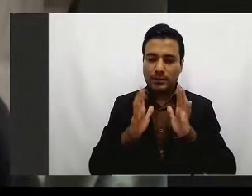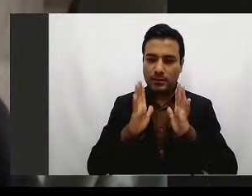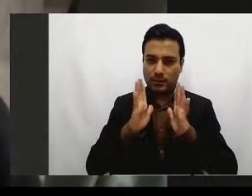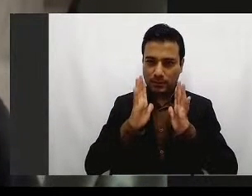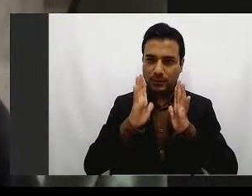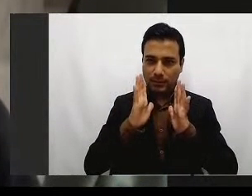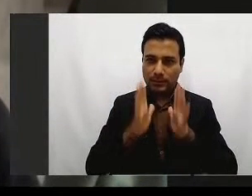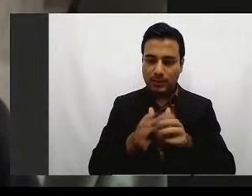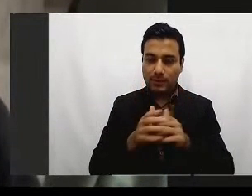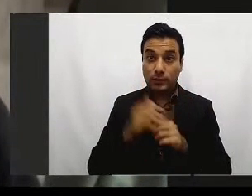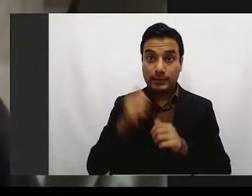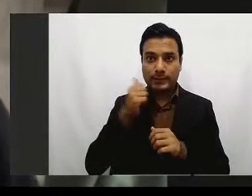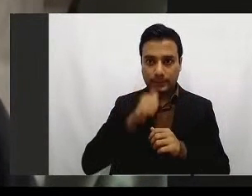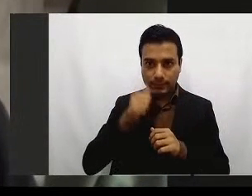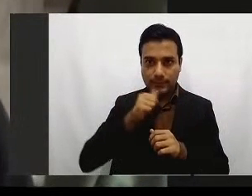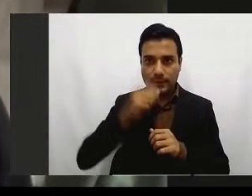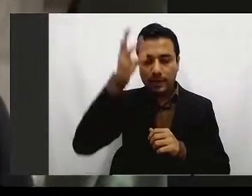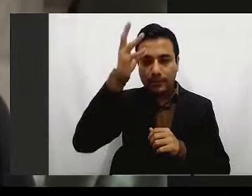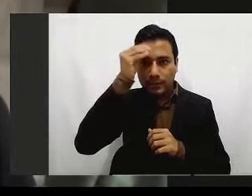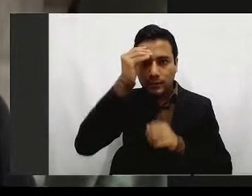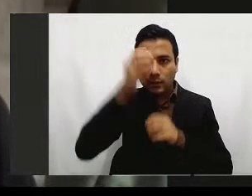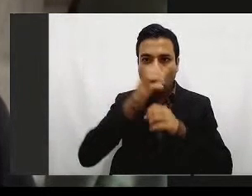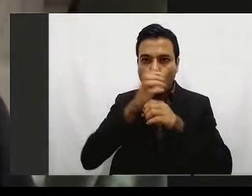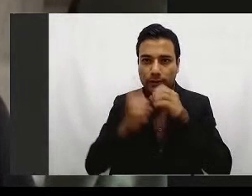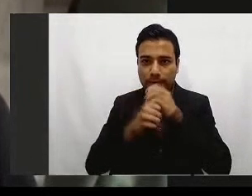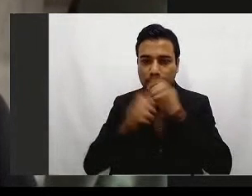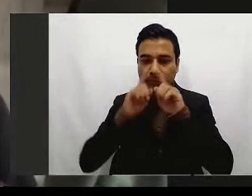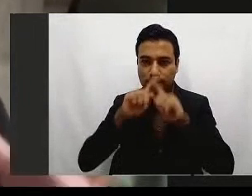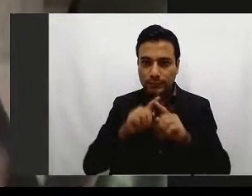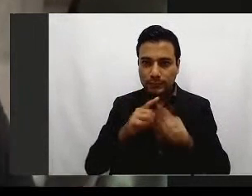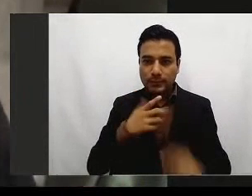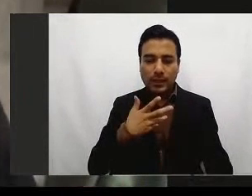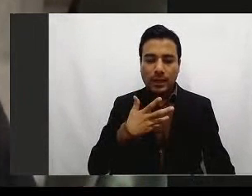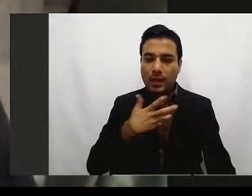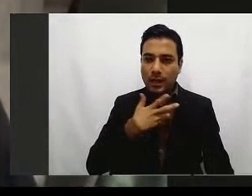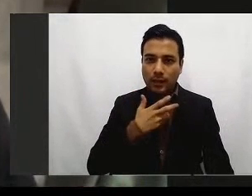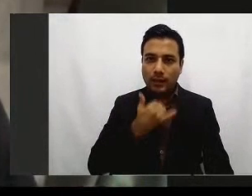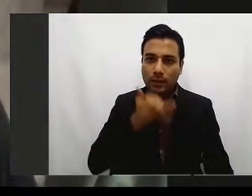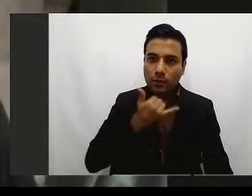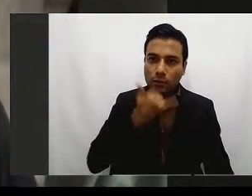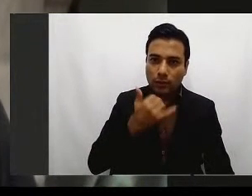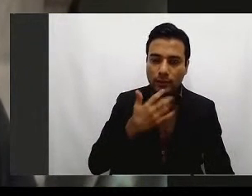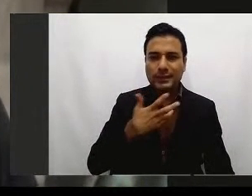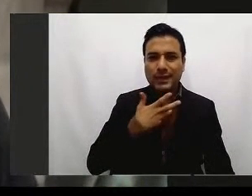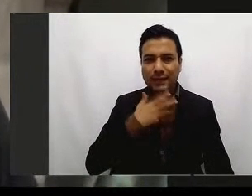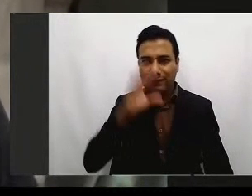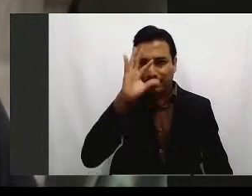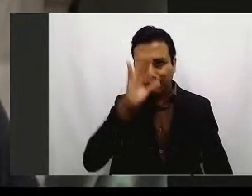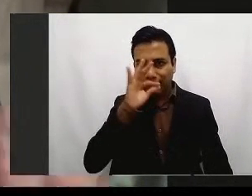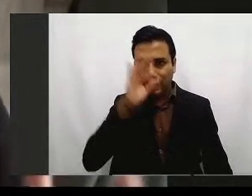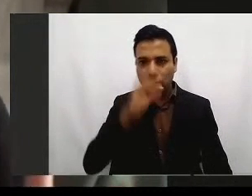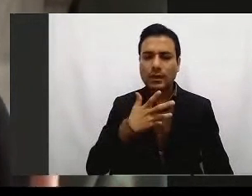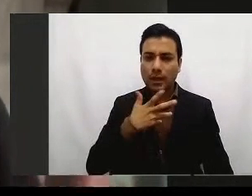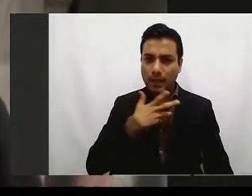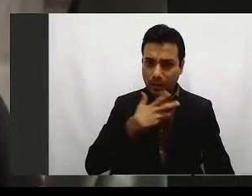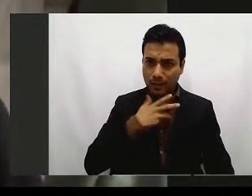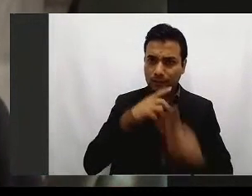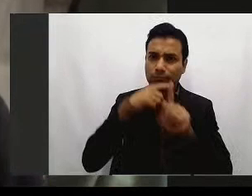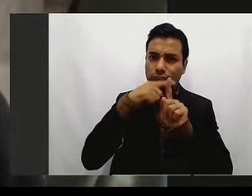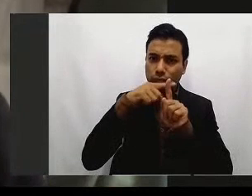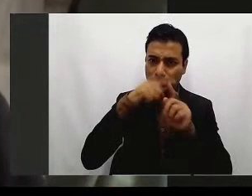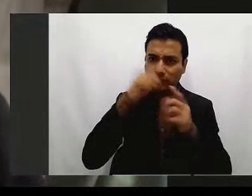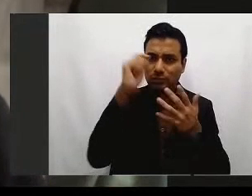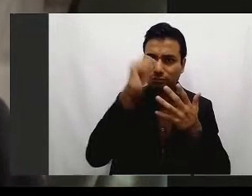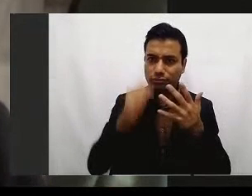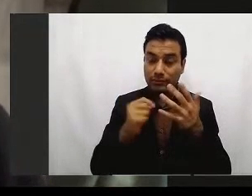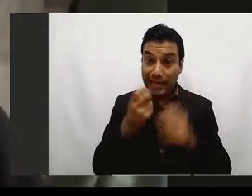pero siempre se aprenden cosas. Hubo errores, hubo fallos, pero también hubo cosas que funcionaron muy bien, y